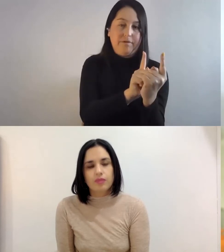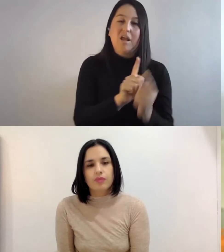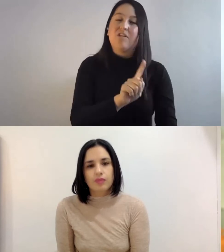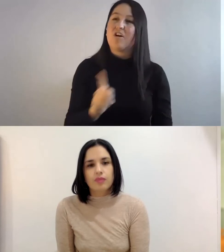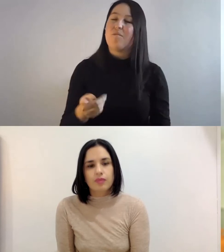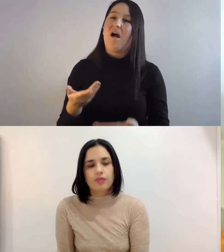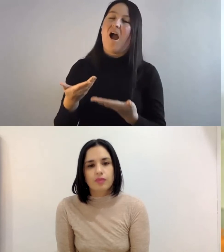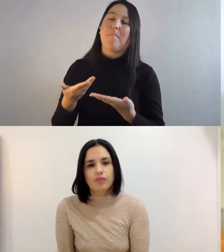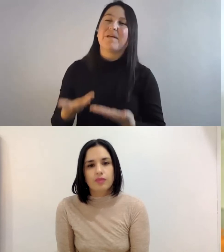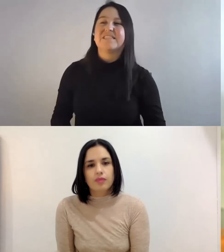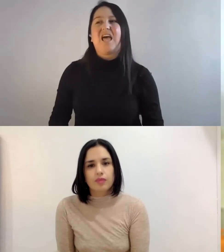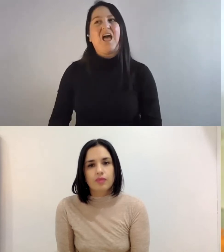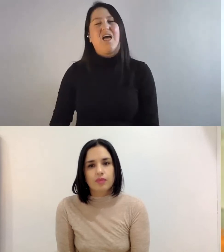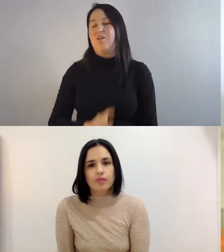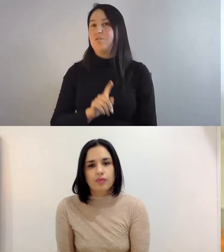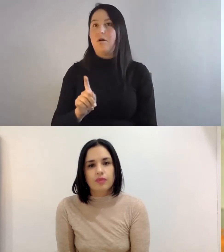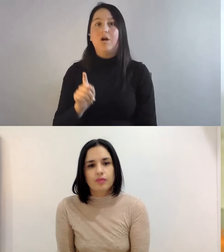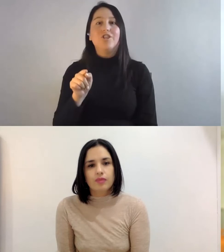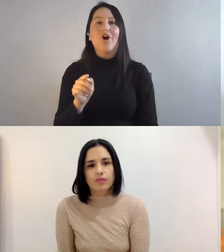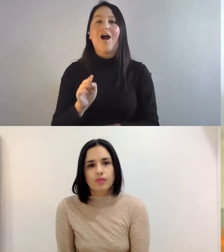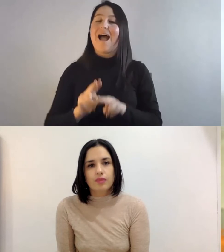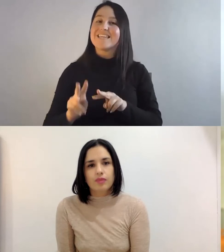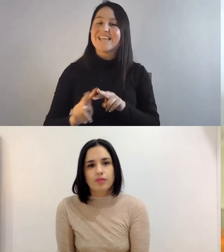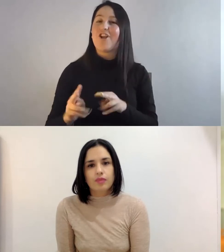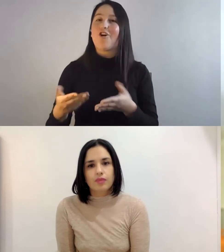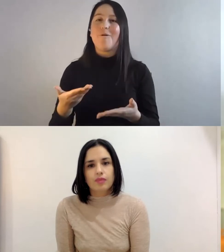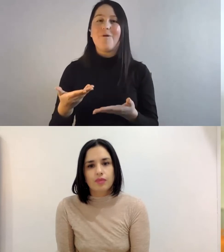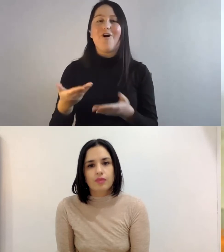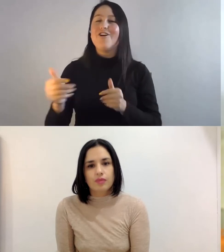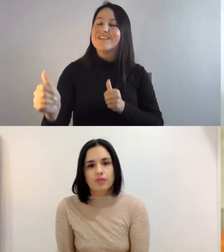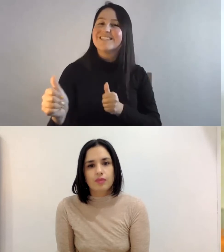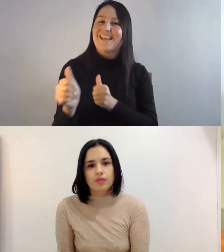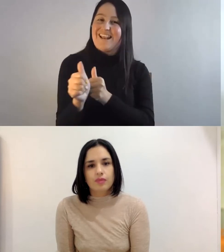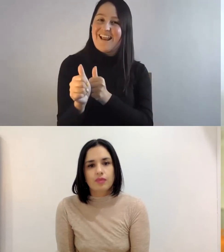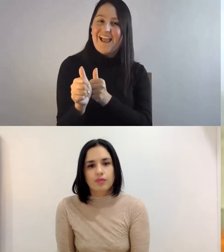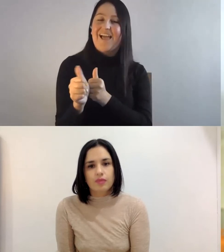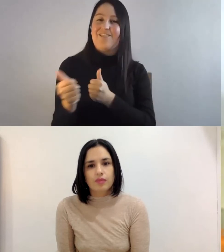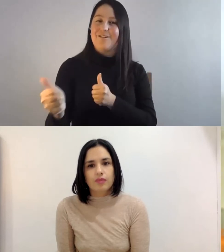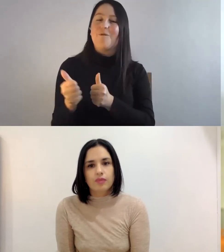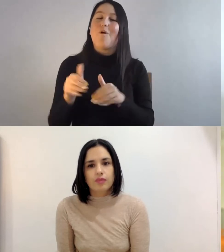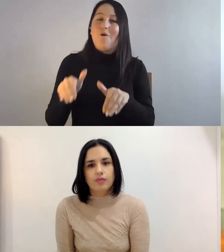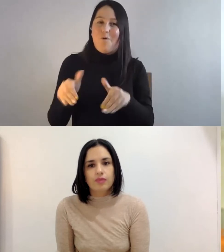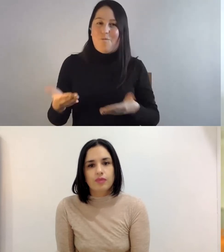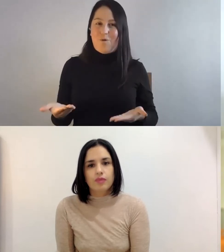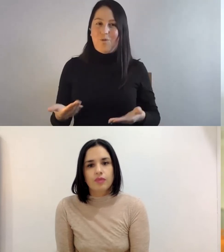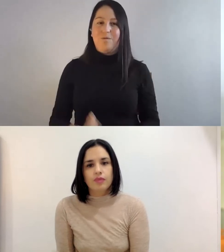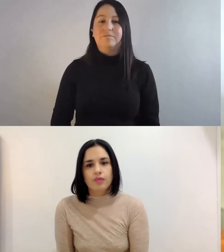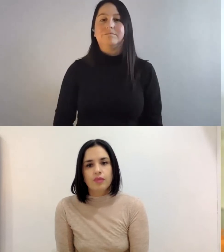que de a poco uno vaya haciendo esto algo amable y algo cercano también.